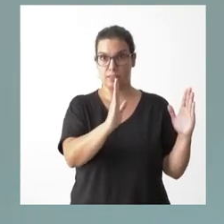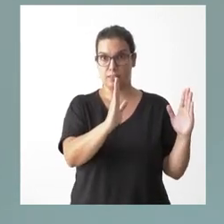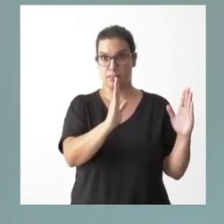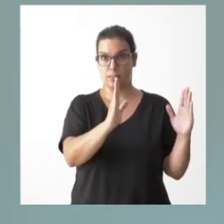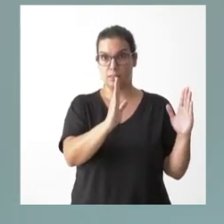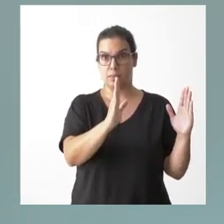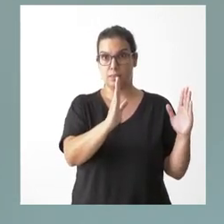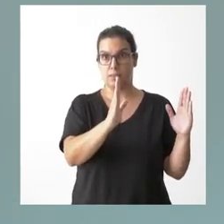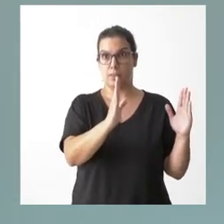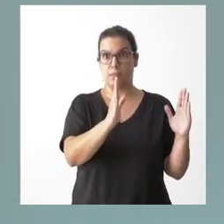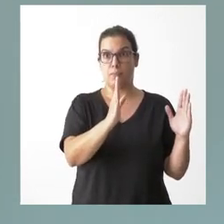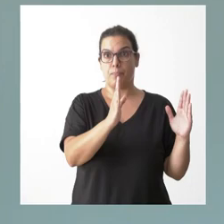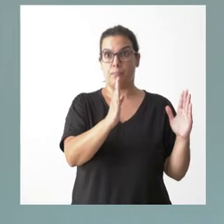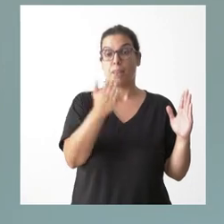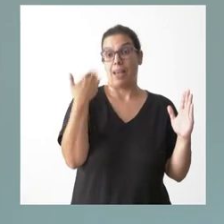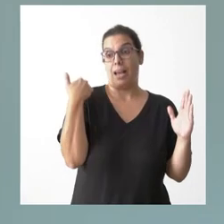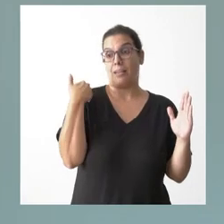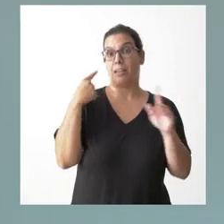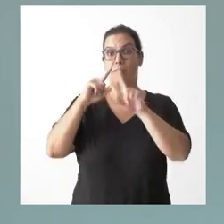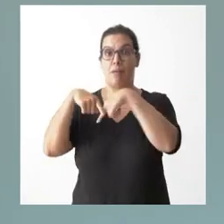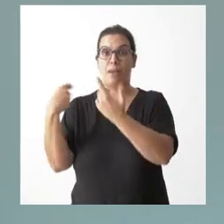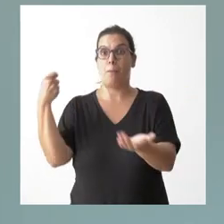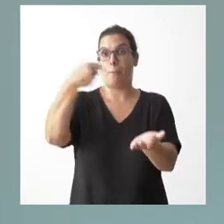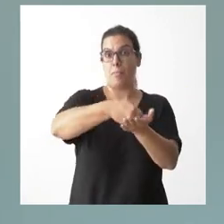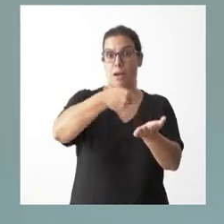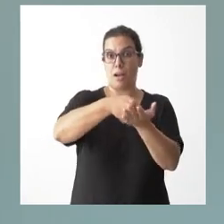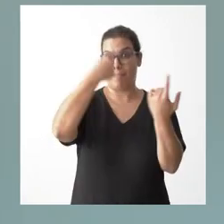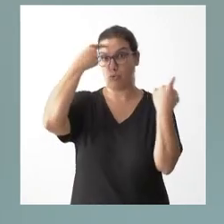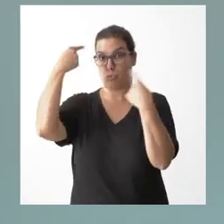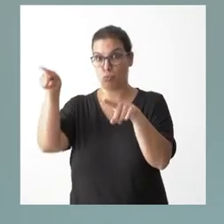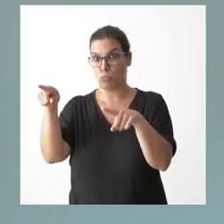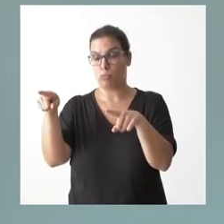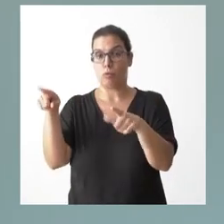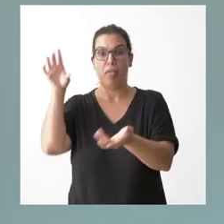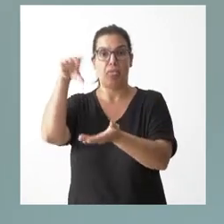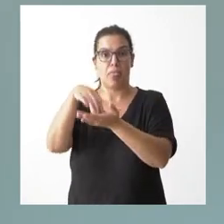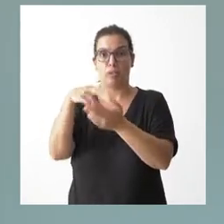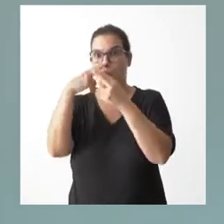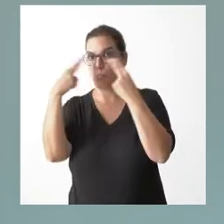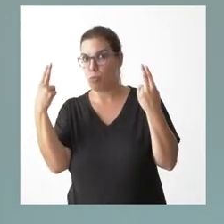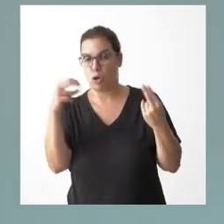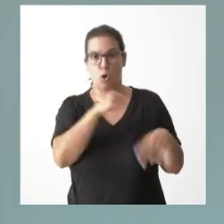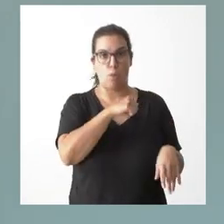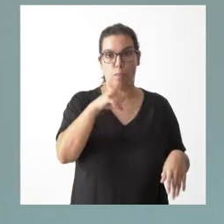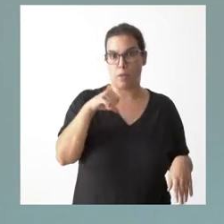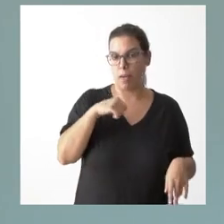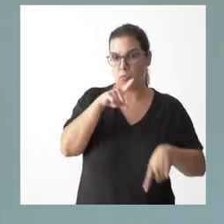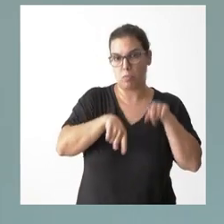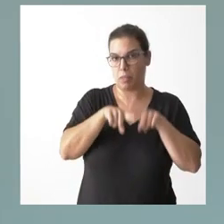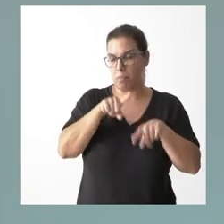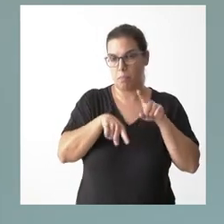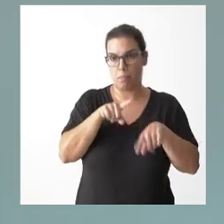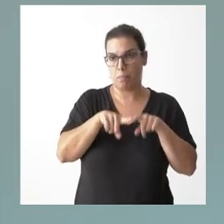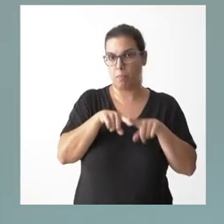antes abonaban las familias a un centro, ya sea privado o a un centro público gestionado por el ayuntamiento, aunque fuera de